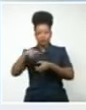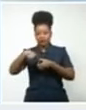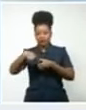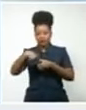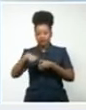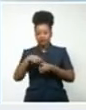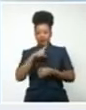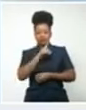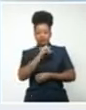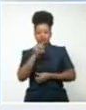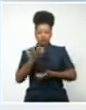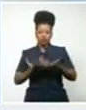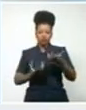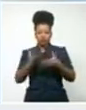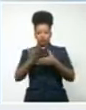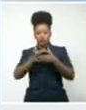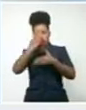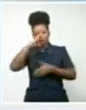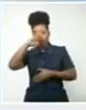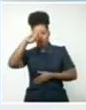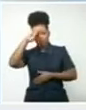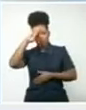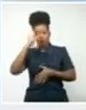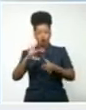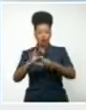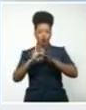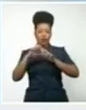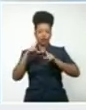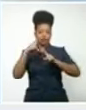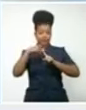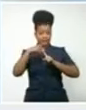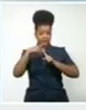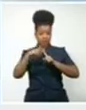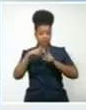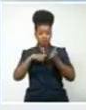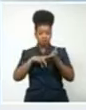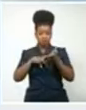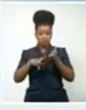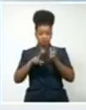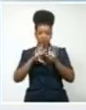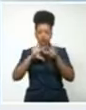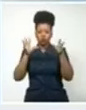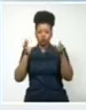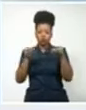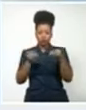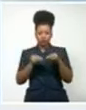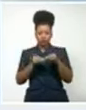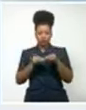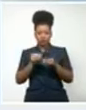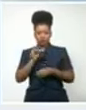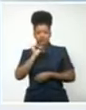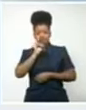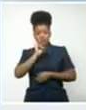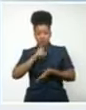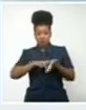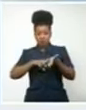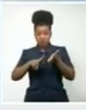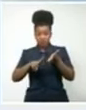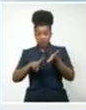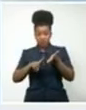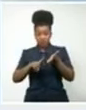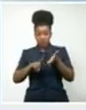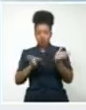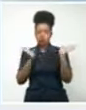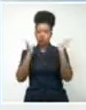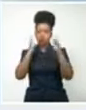Cienfuegos, Santiago de Cuba y Guantánamo, un total de 7 provincias, no diagnostican